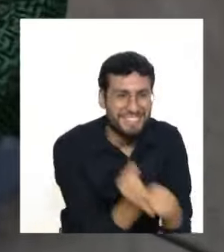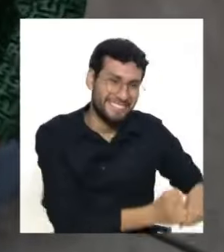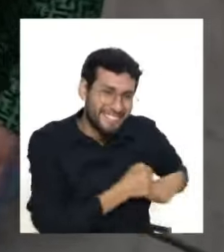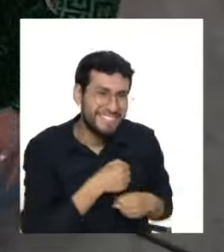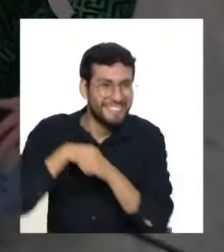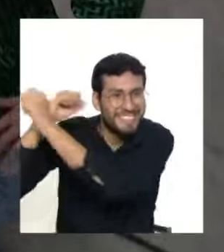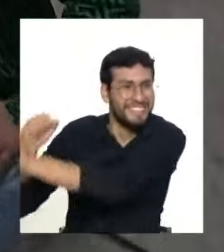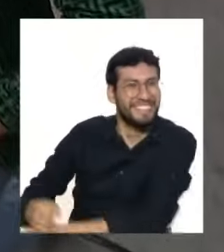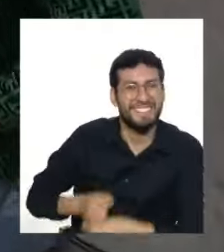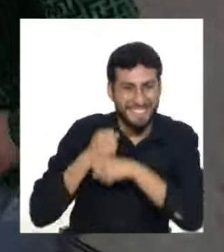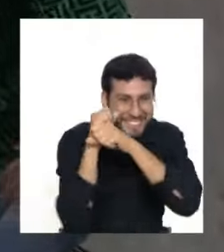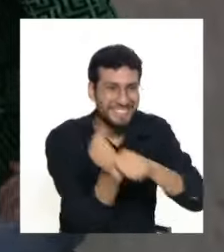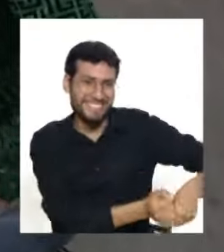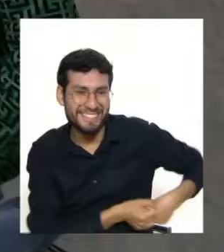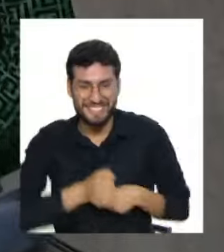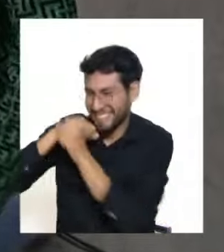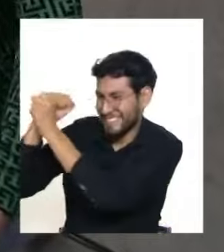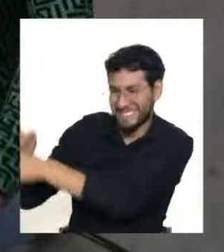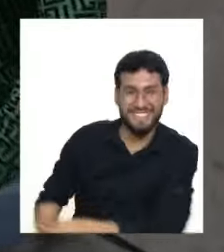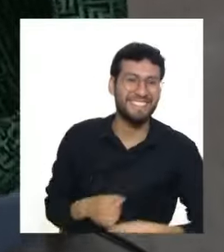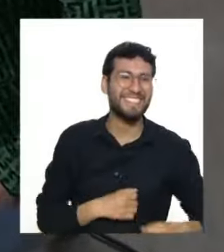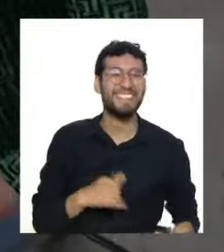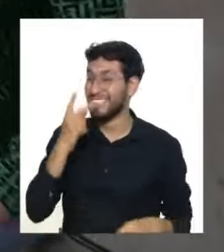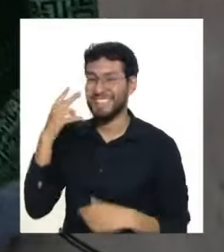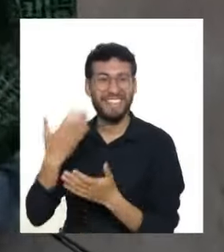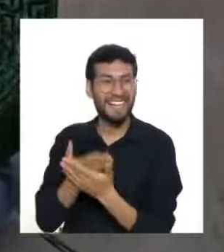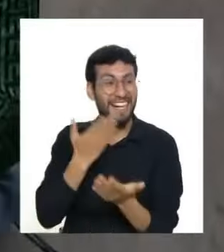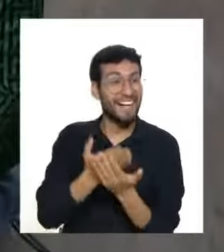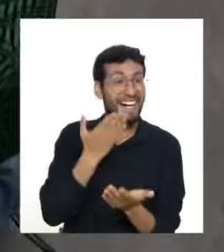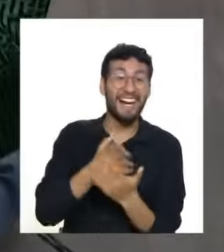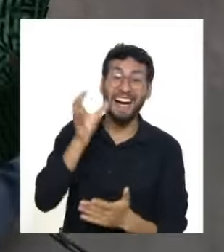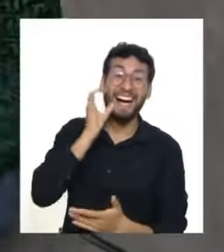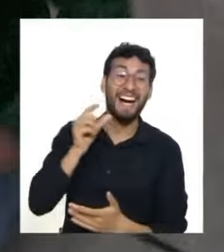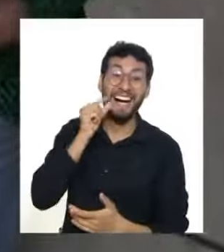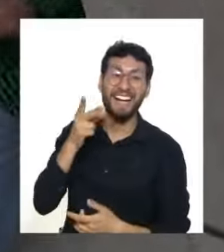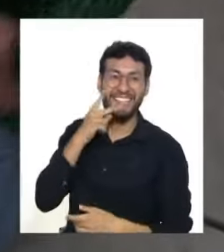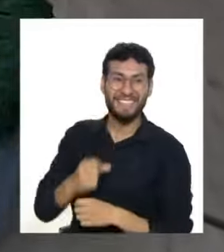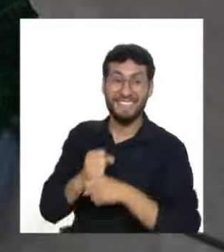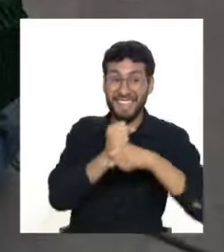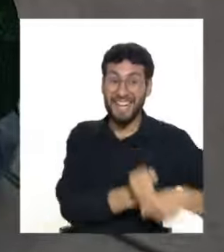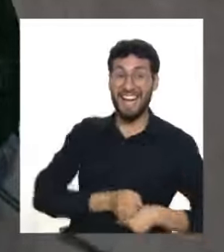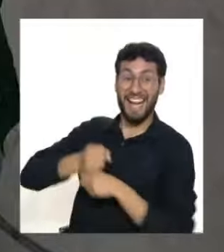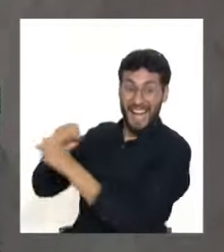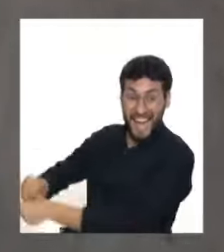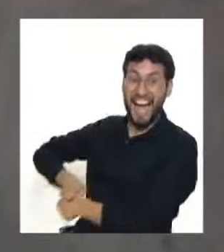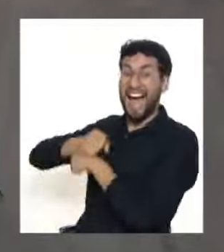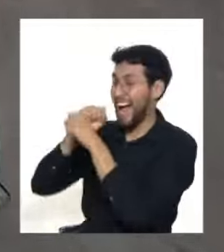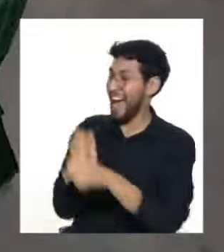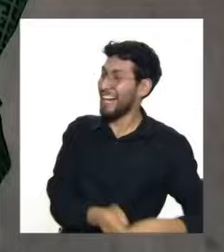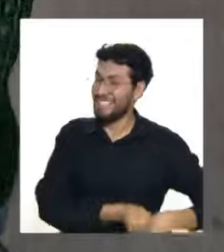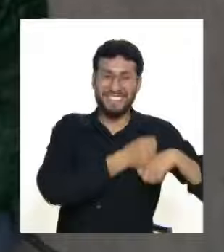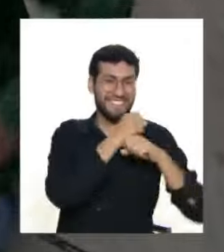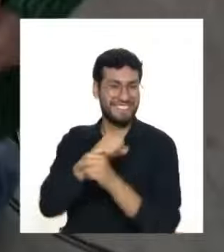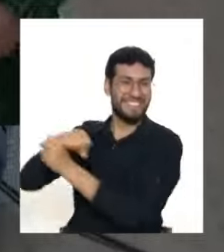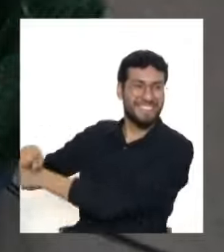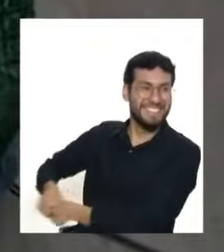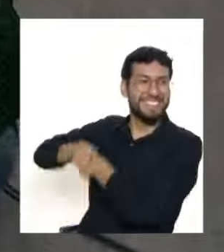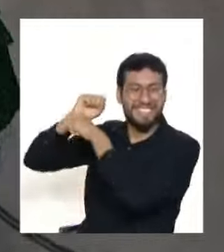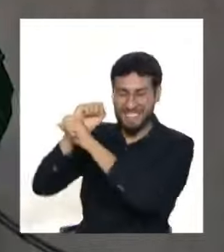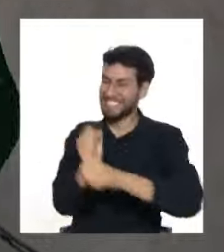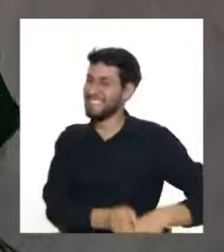¡Asú! Quiero ver las piernas. Quiero ver las piernas. A ver, a ver. Ya,